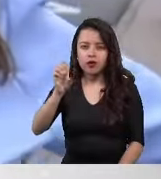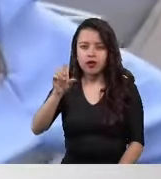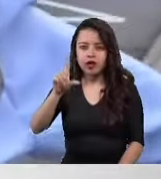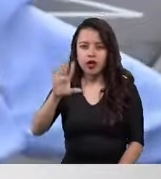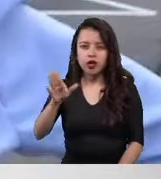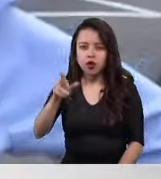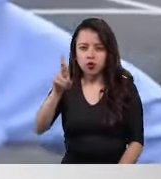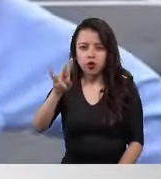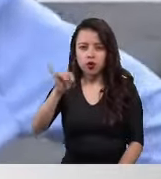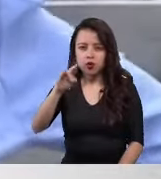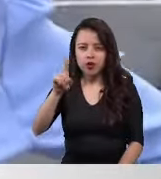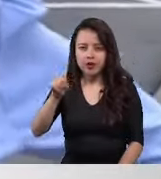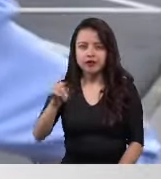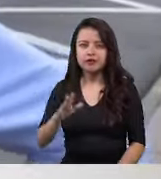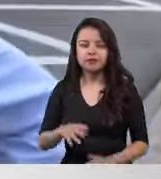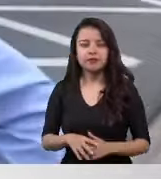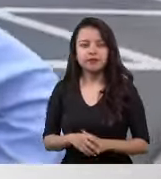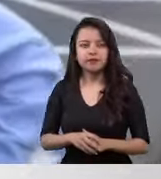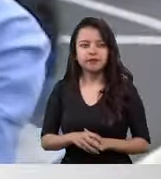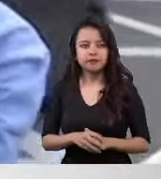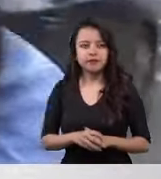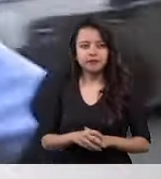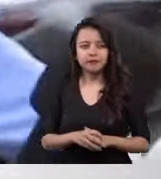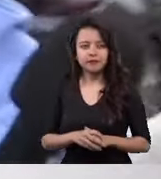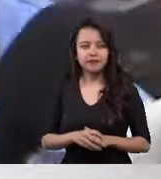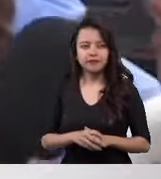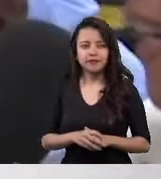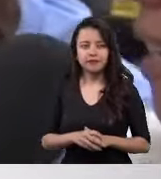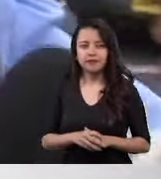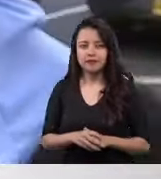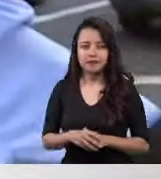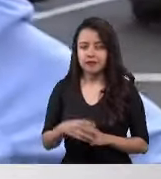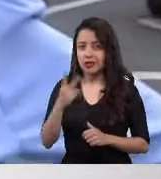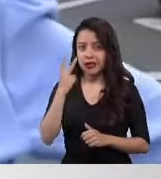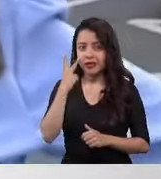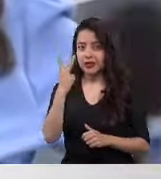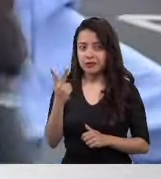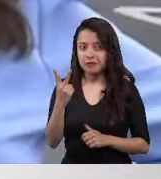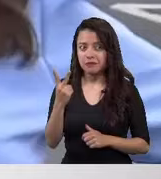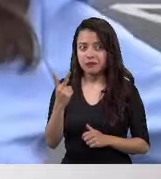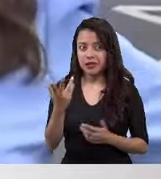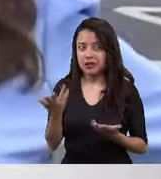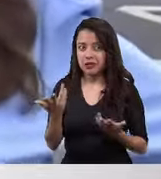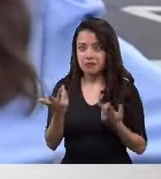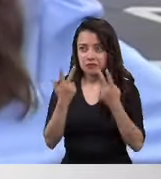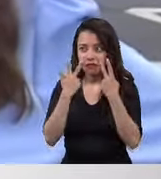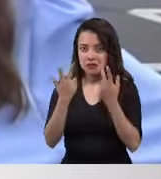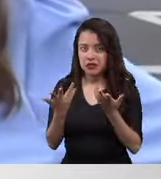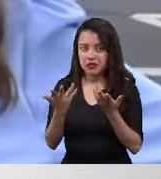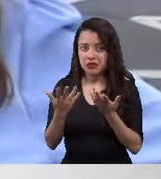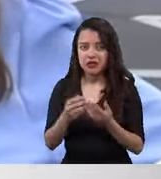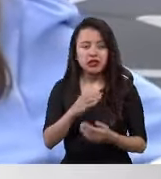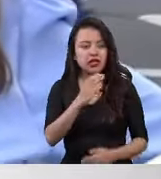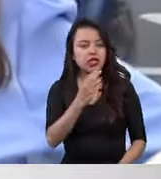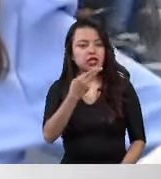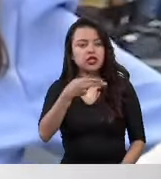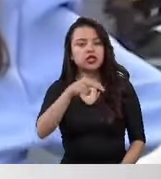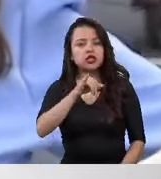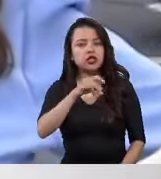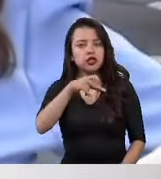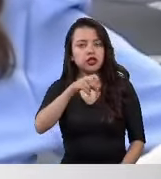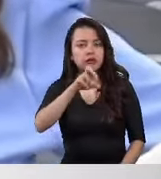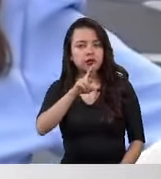El Chipre. La Rochela. ¿Y qué se encuentran el Chipre y la Rochela? El Chipre es un mirador, que se ve